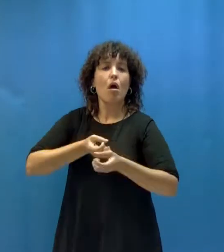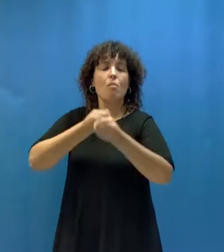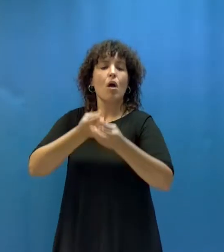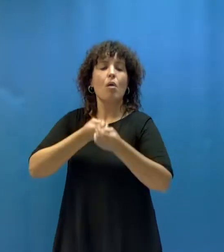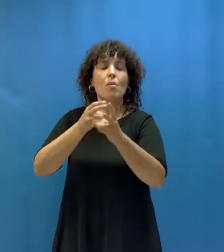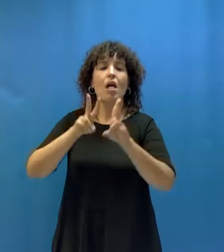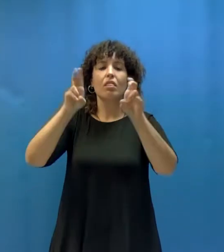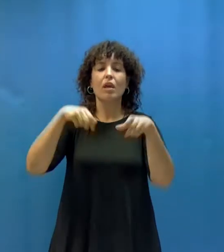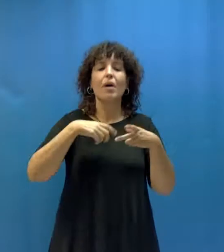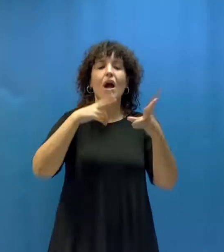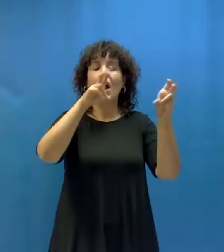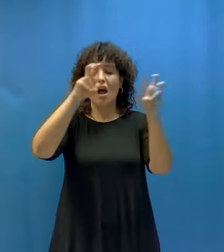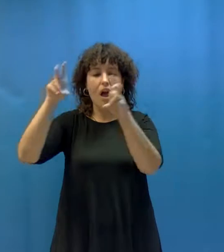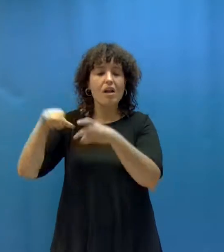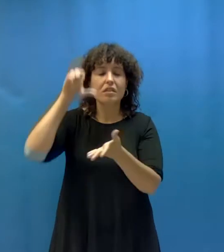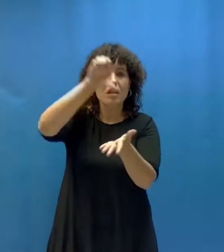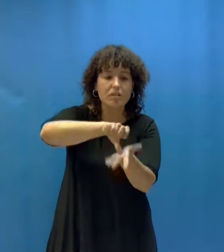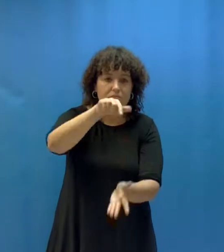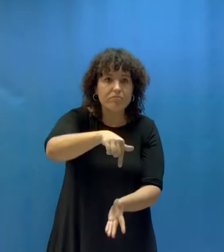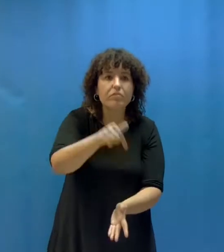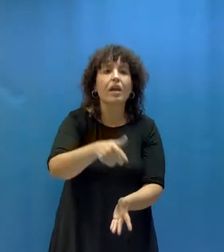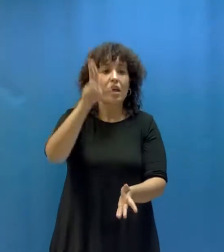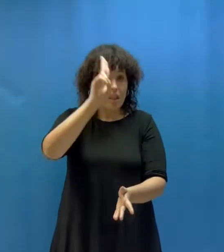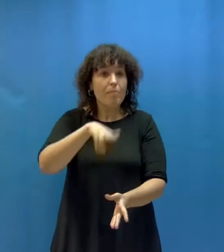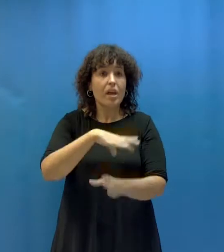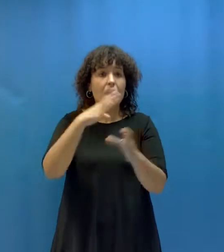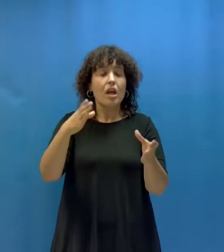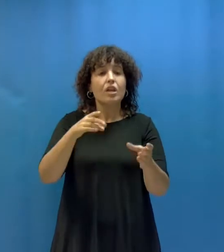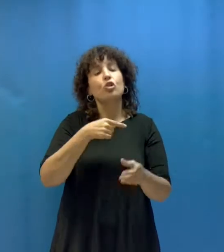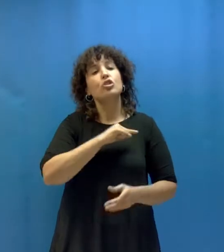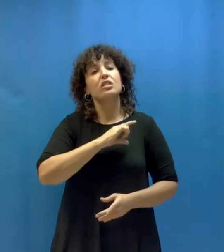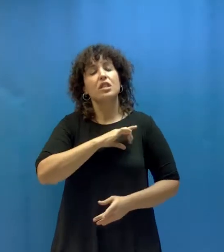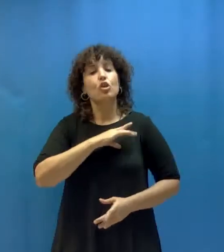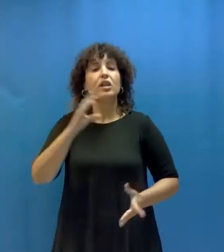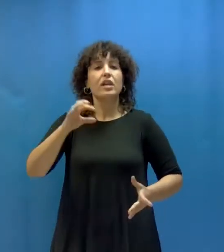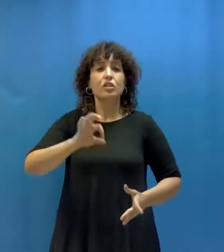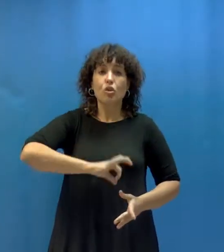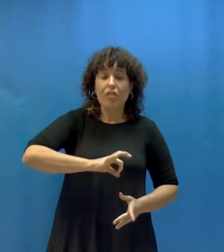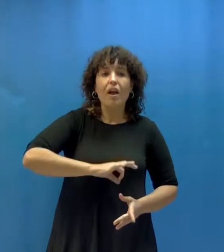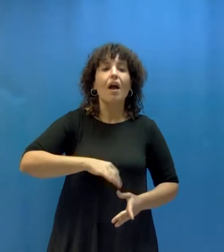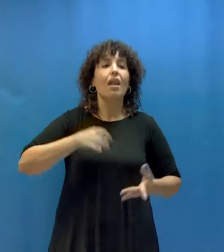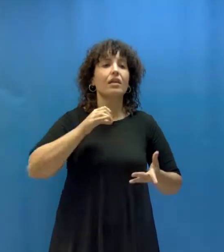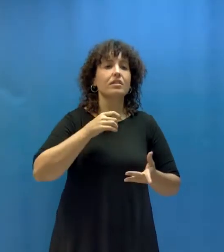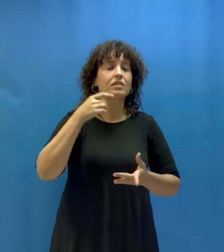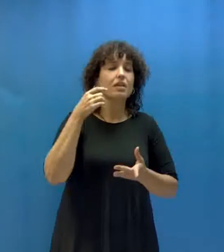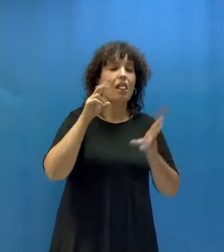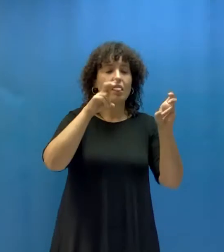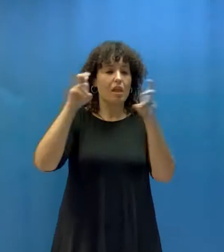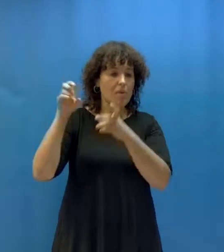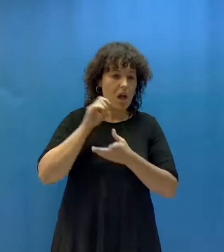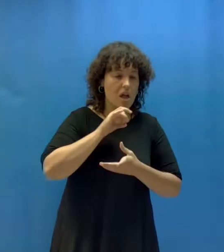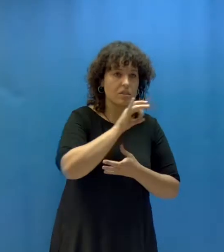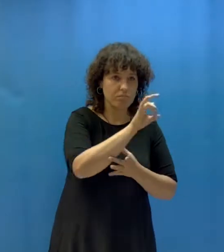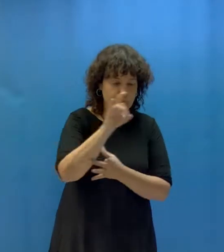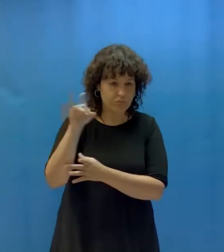asuntos municipales. También se ha estado a disposición los señores concejales los decretos dictados por la alcaldía y las concejalías delegadas en el